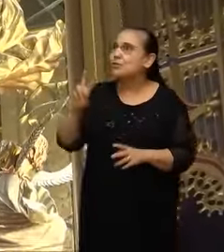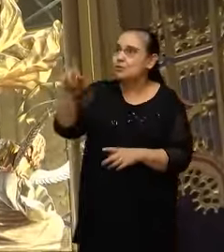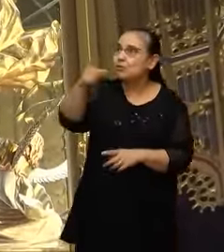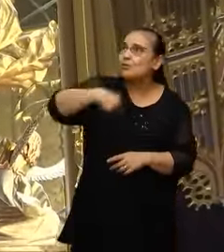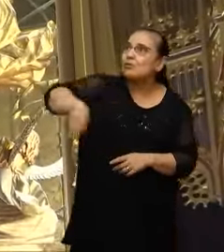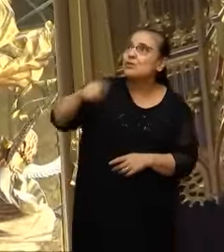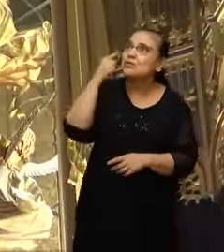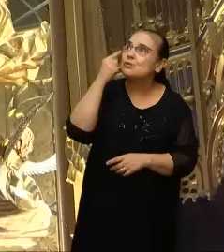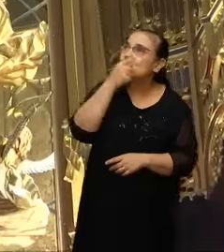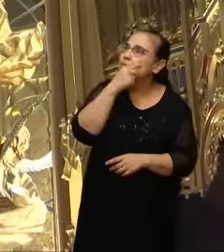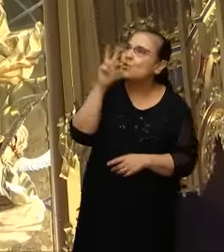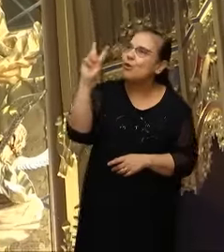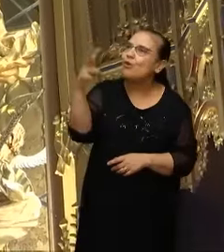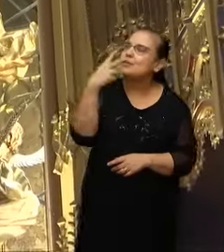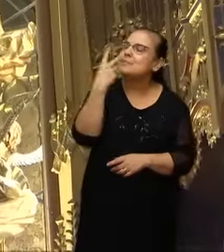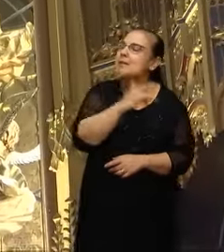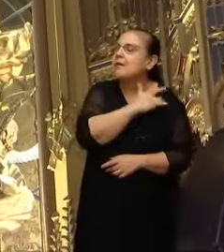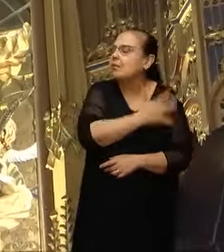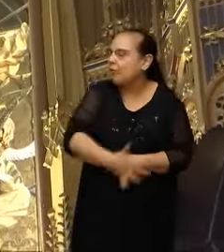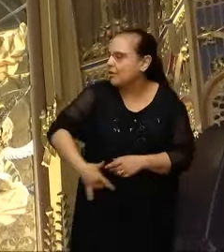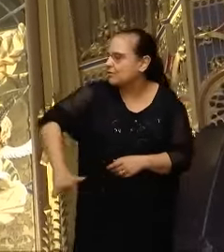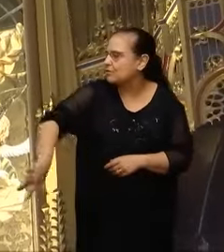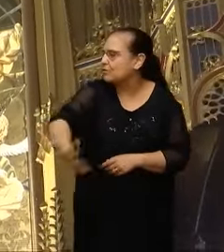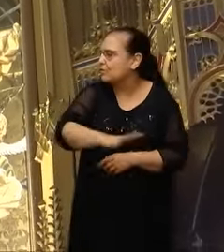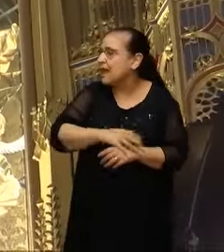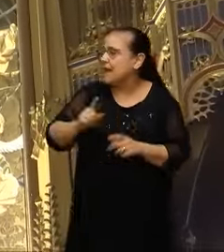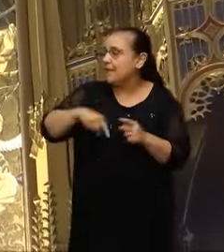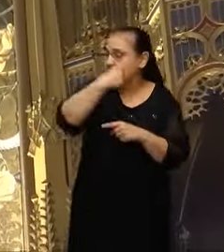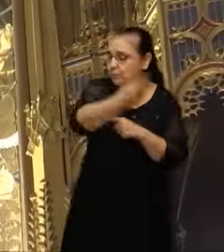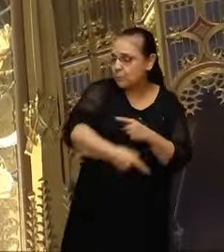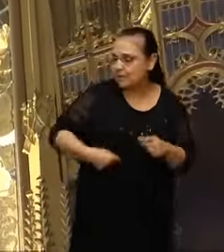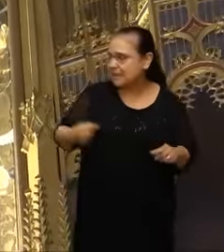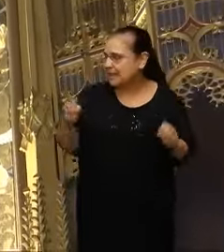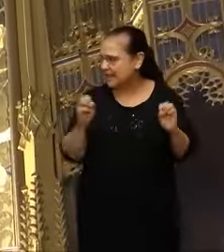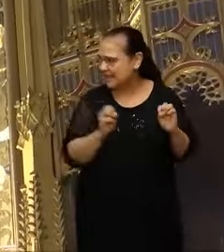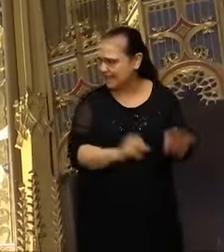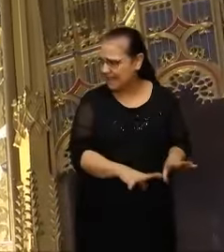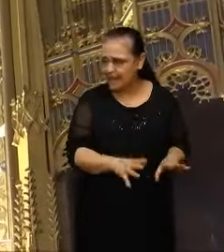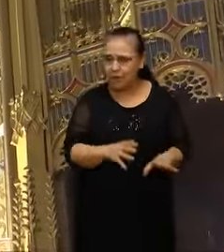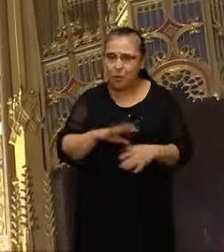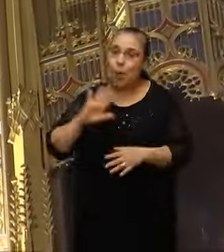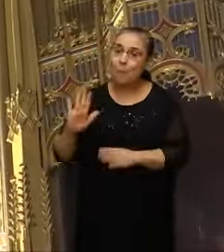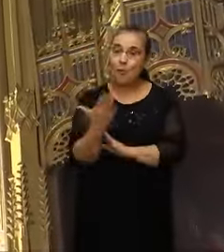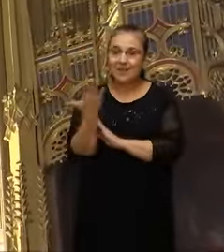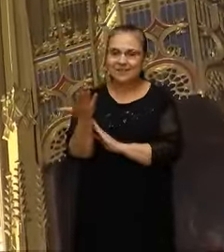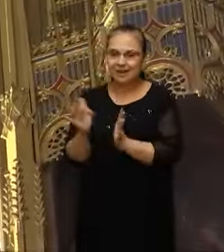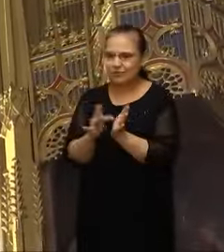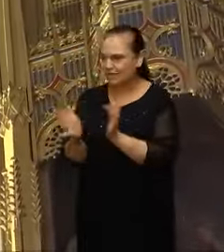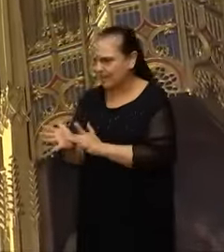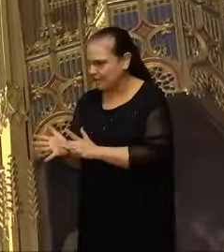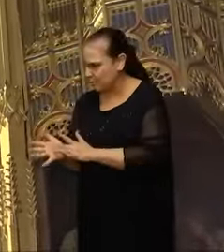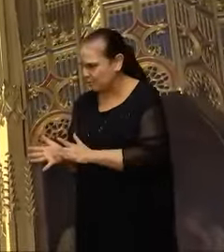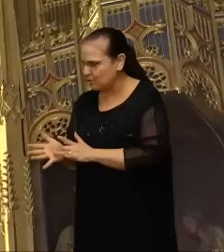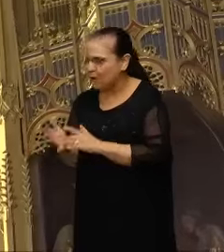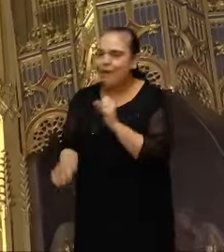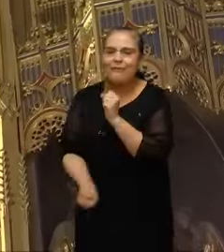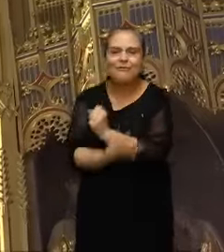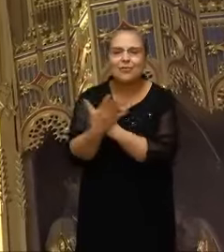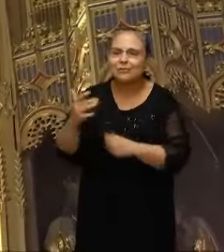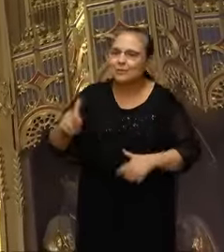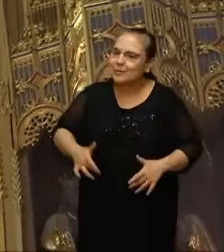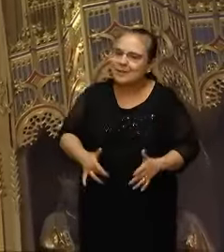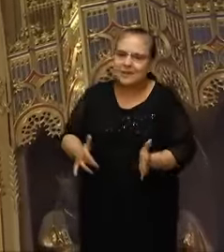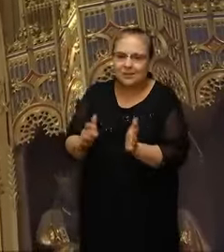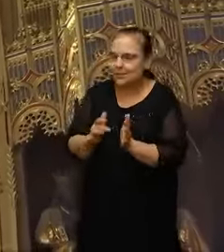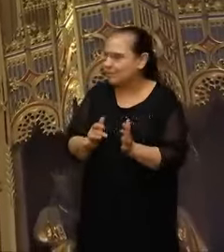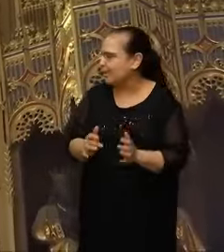nosotros esos tus ojos misericordiosos y después de este destierro muéstranos a Jesús fruto bendito de